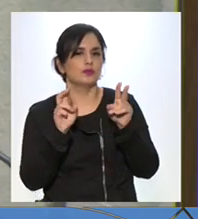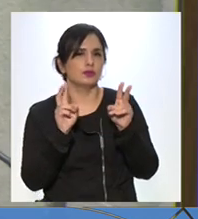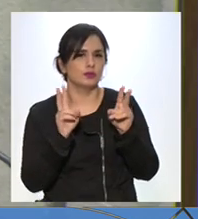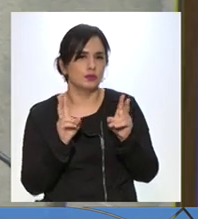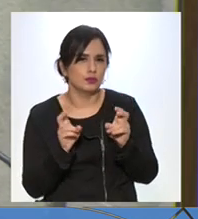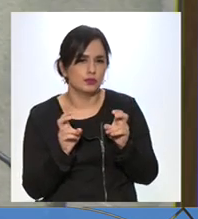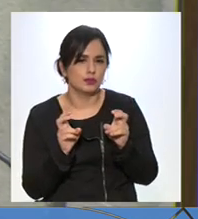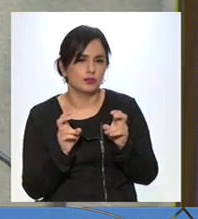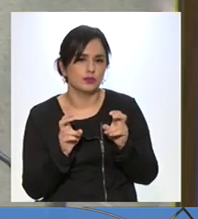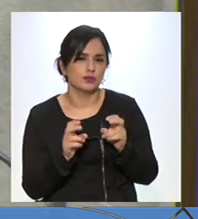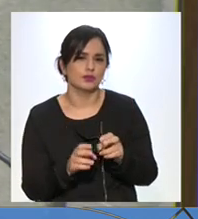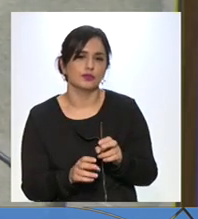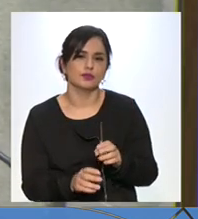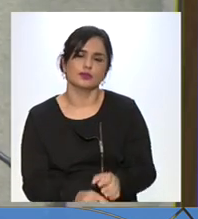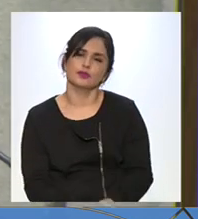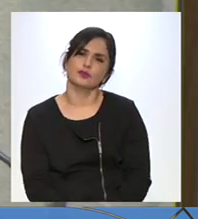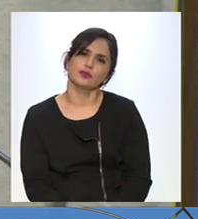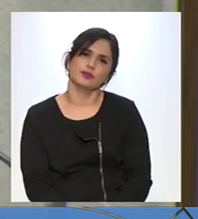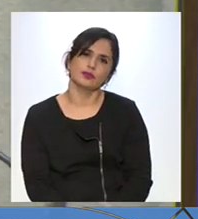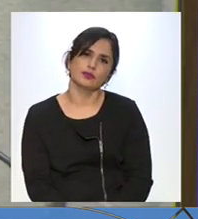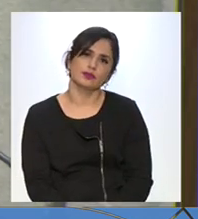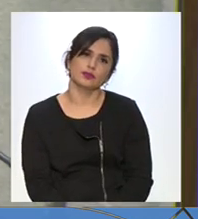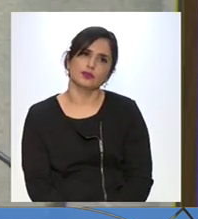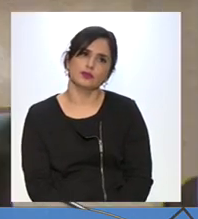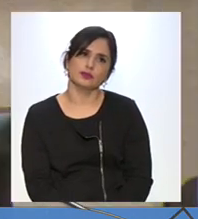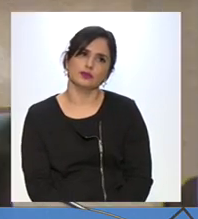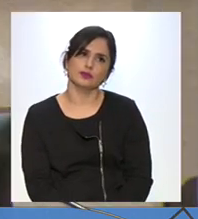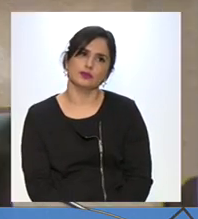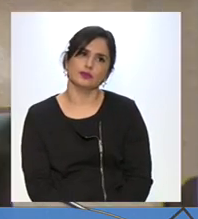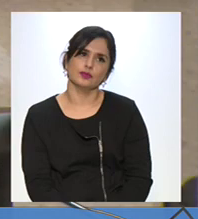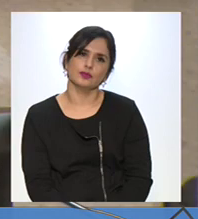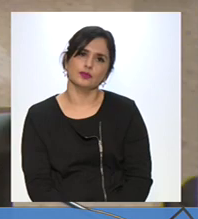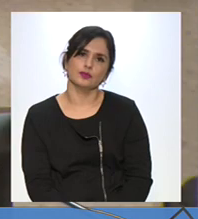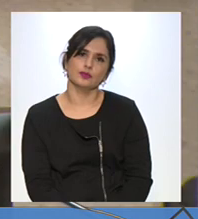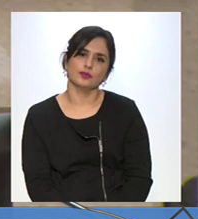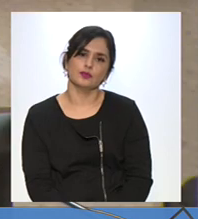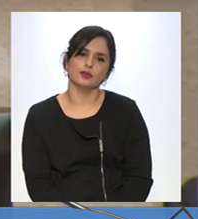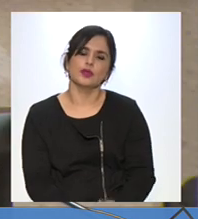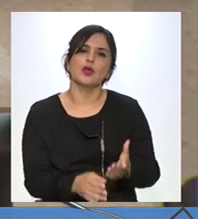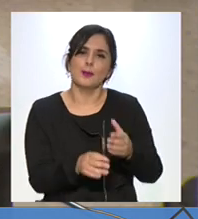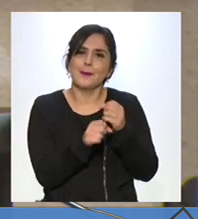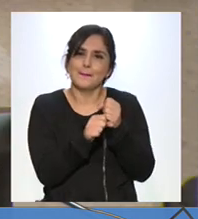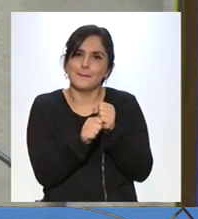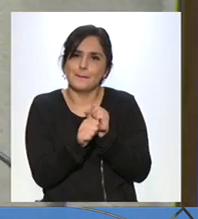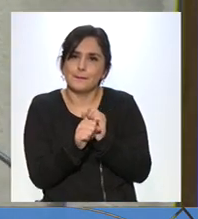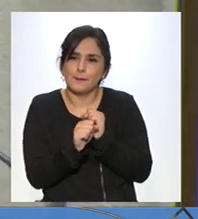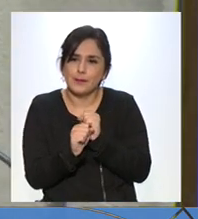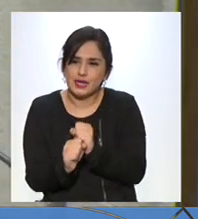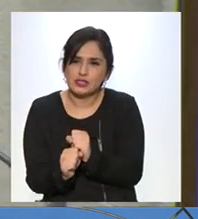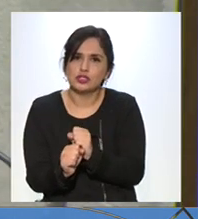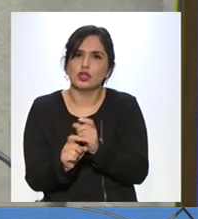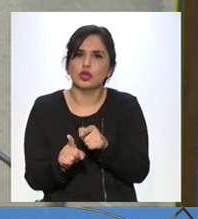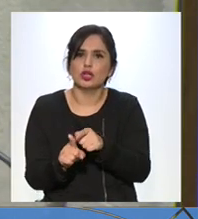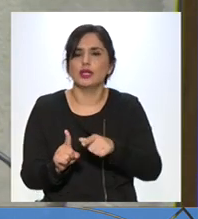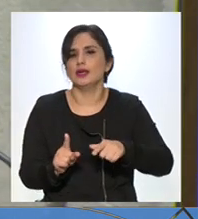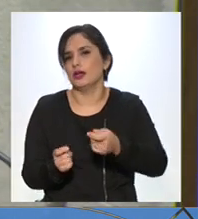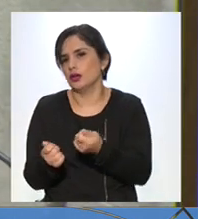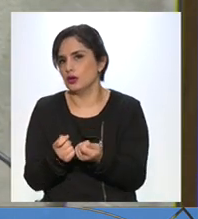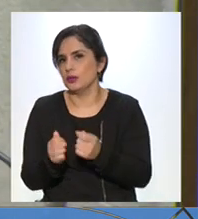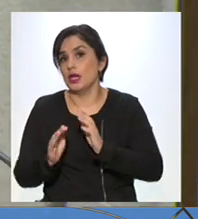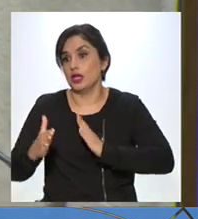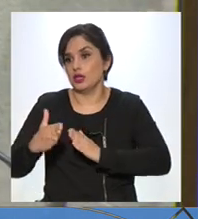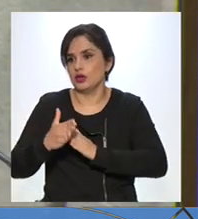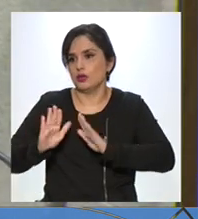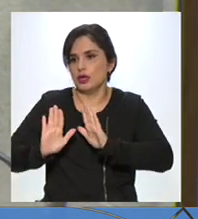de generar más presión sobre la economía y cómo frenar esa escalada